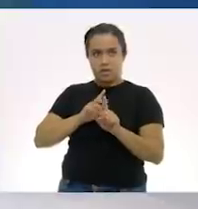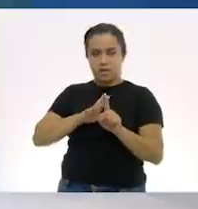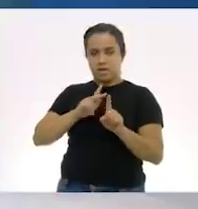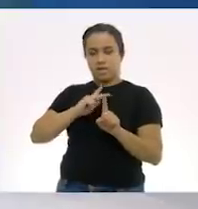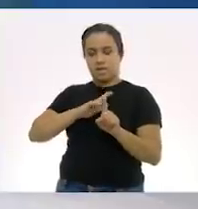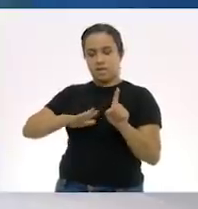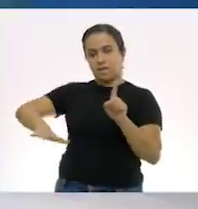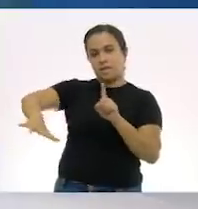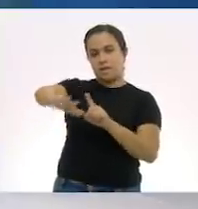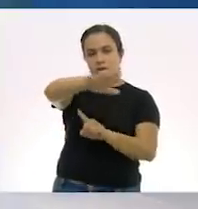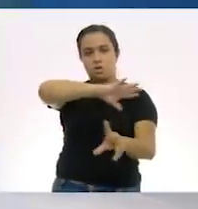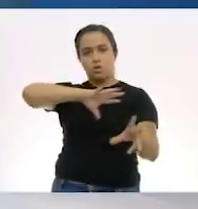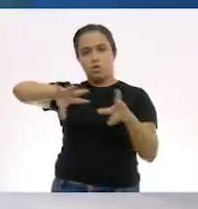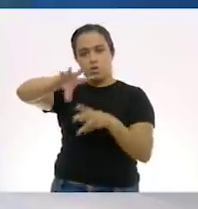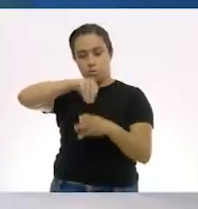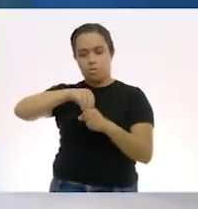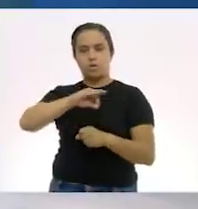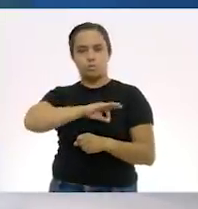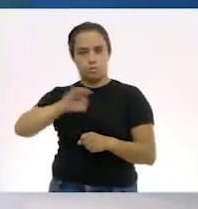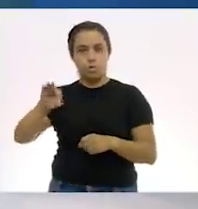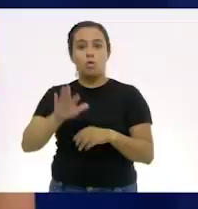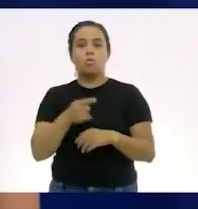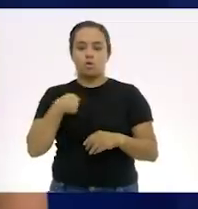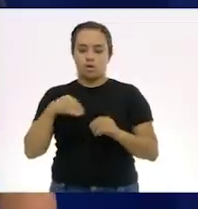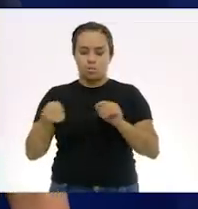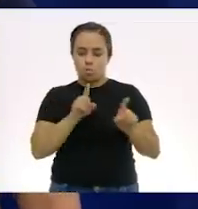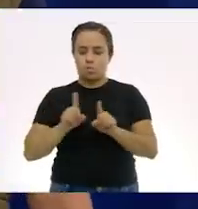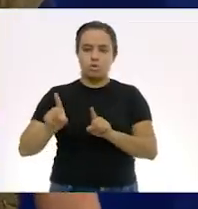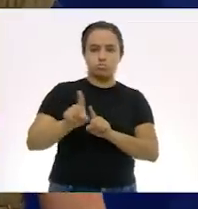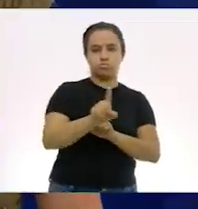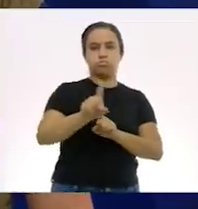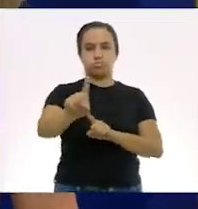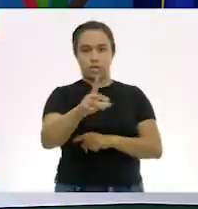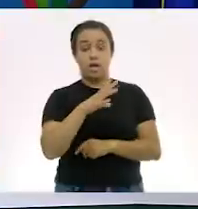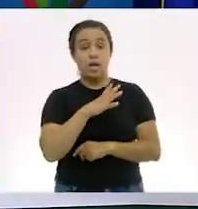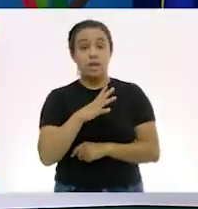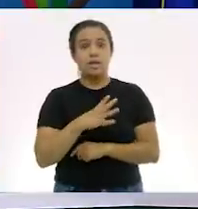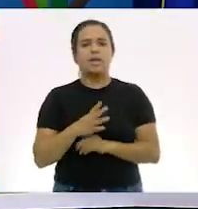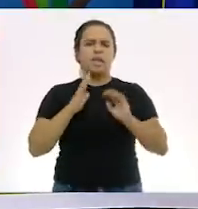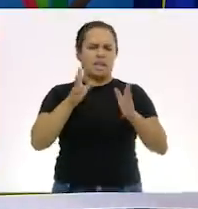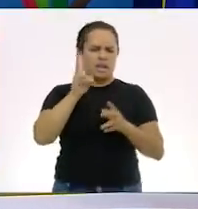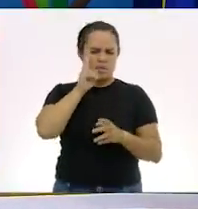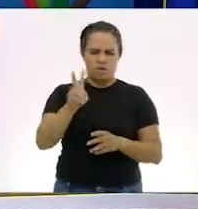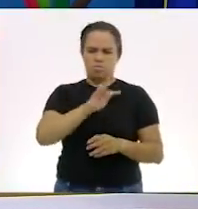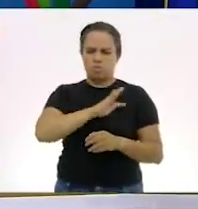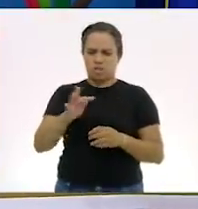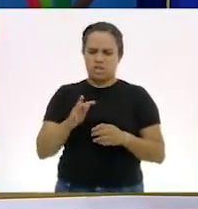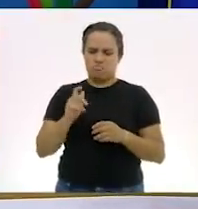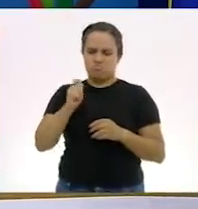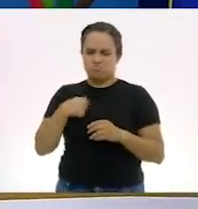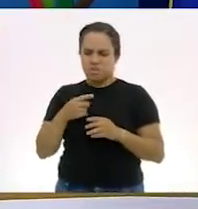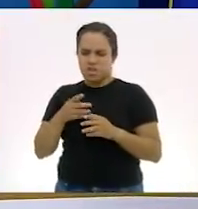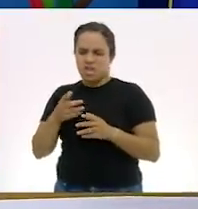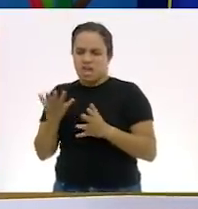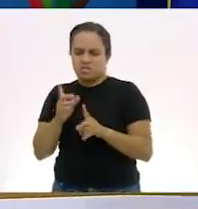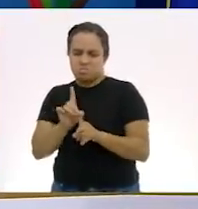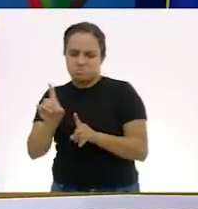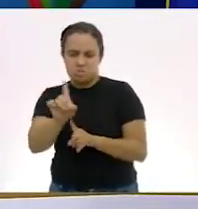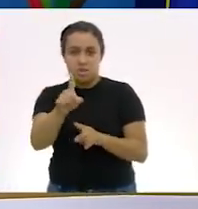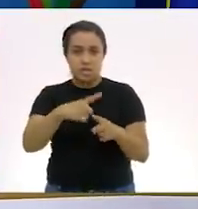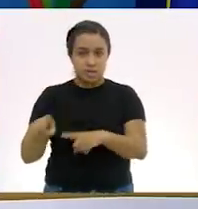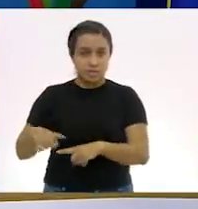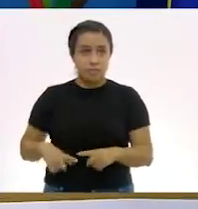Circulares. Pero bien. También la puedo hacer hacia atrás. Ya está. Ajá. Circulares. Ajá. Y también